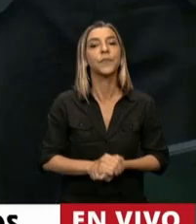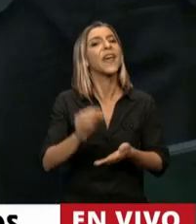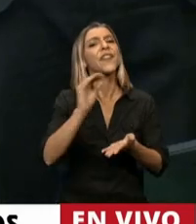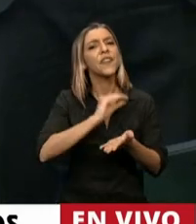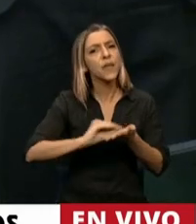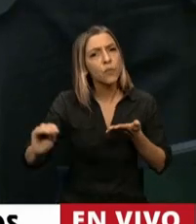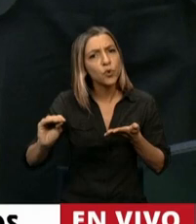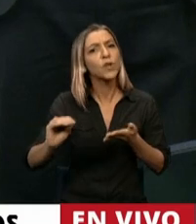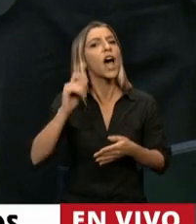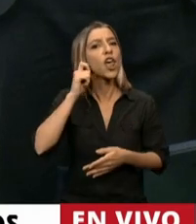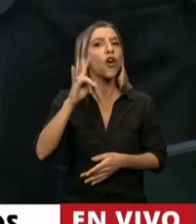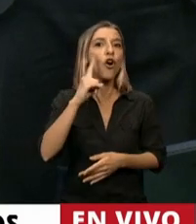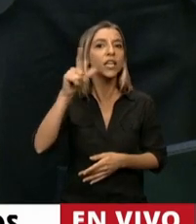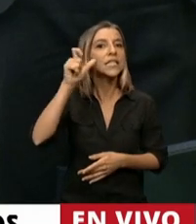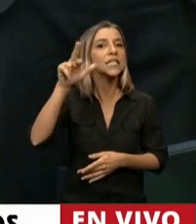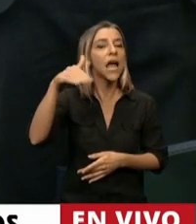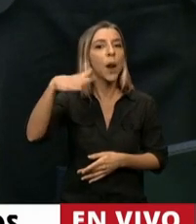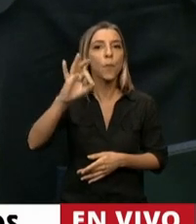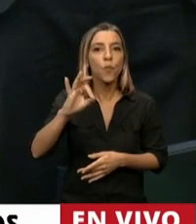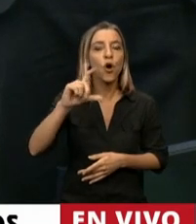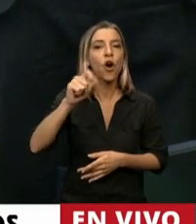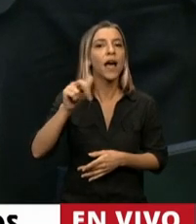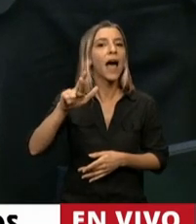Diputado Guillermo Carnaghi.